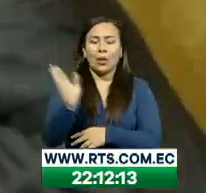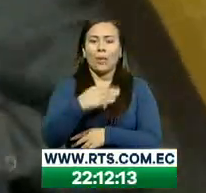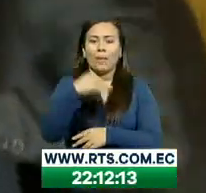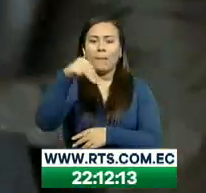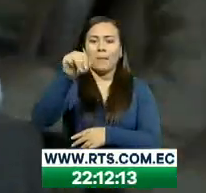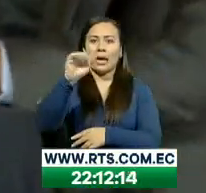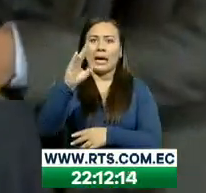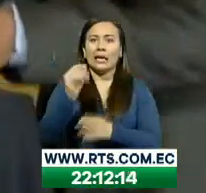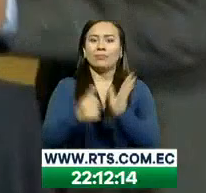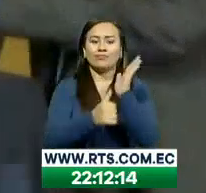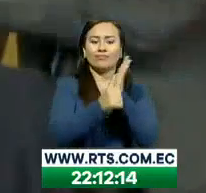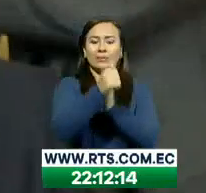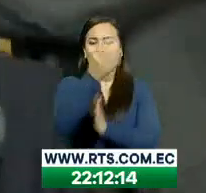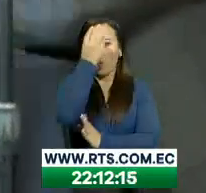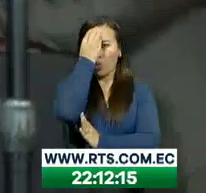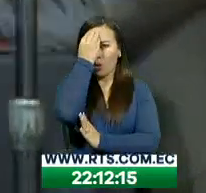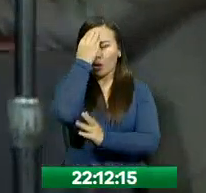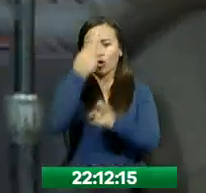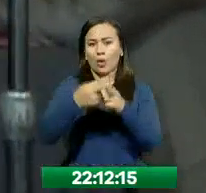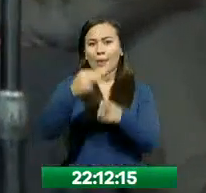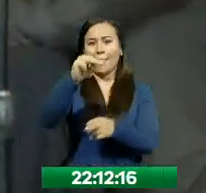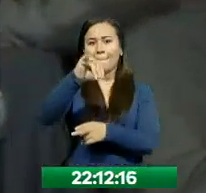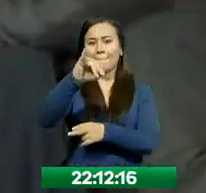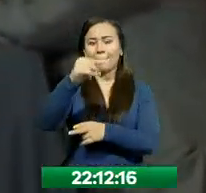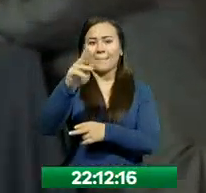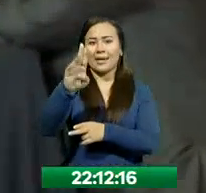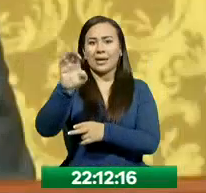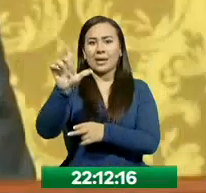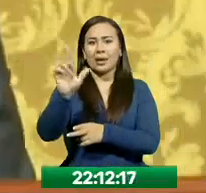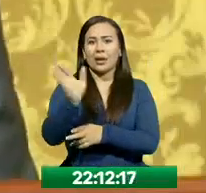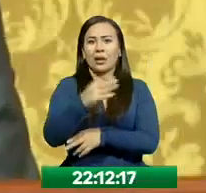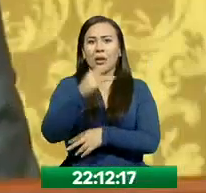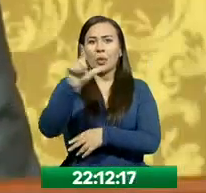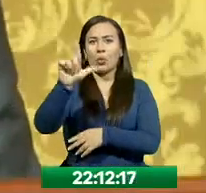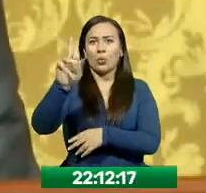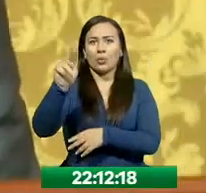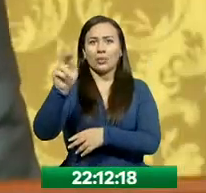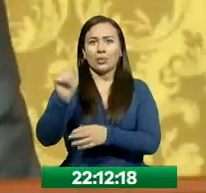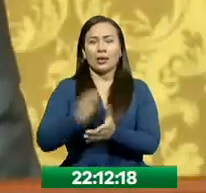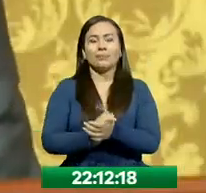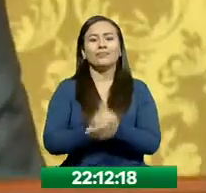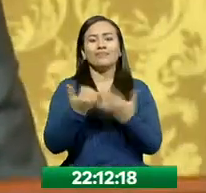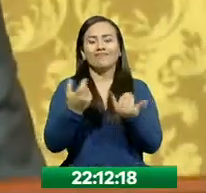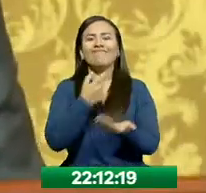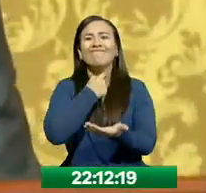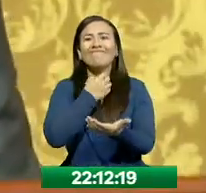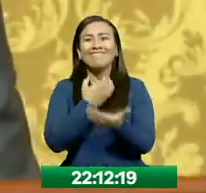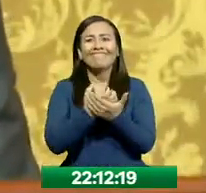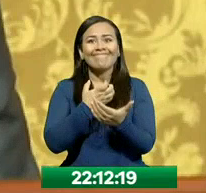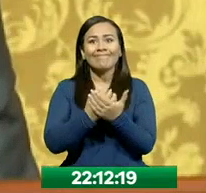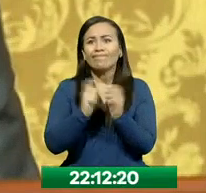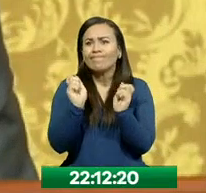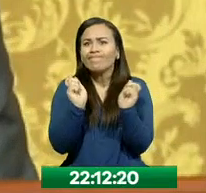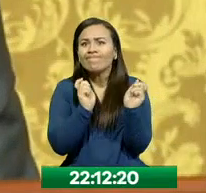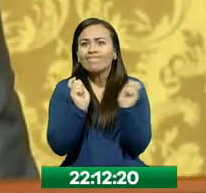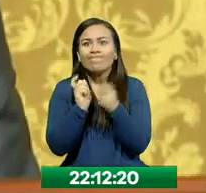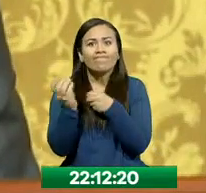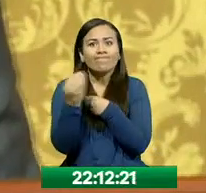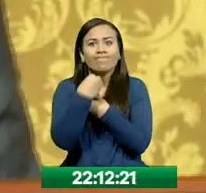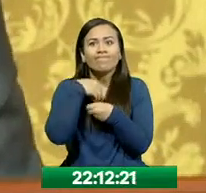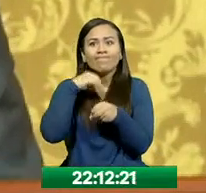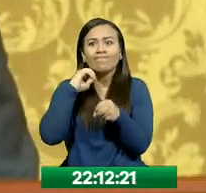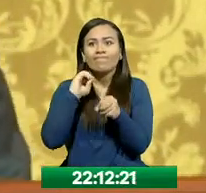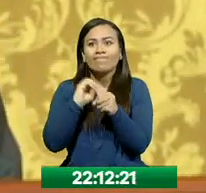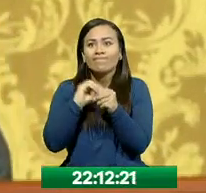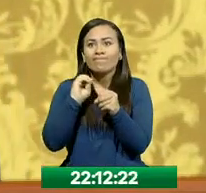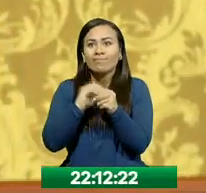en el Ministerio de Educación, Milton Luna, por Fander Falconi. Es momento de crisis, es momento de recursos limitados,